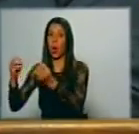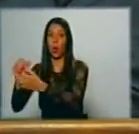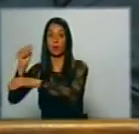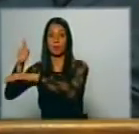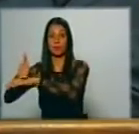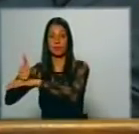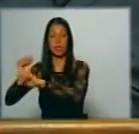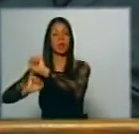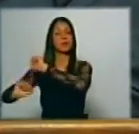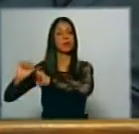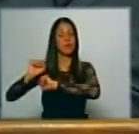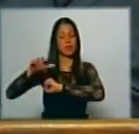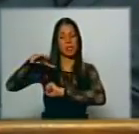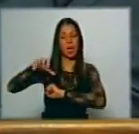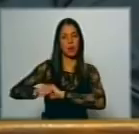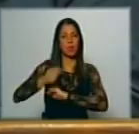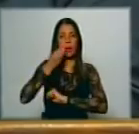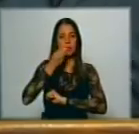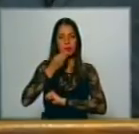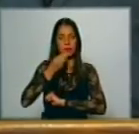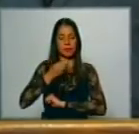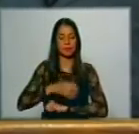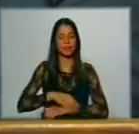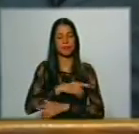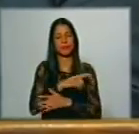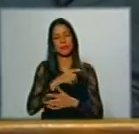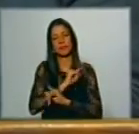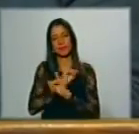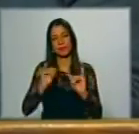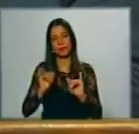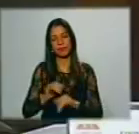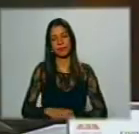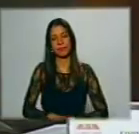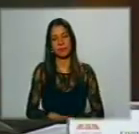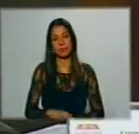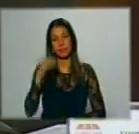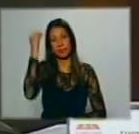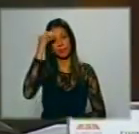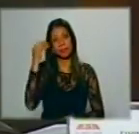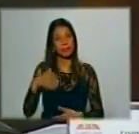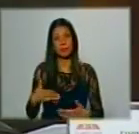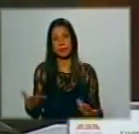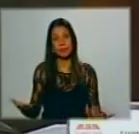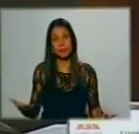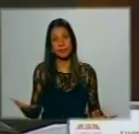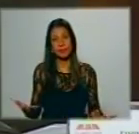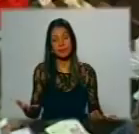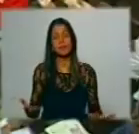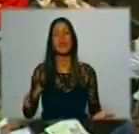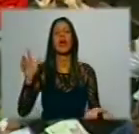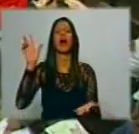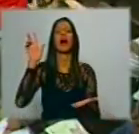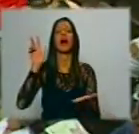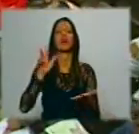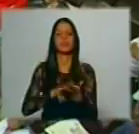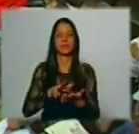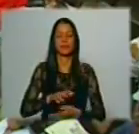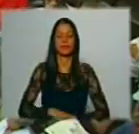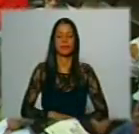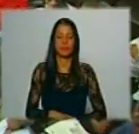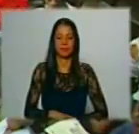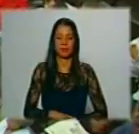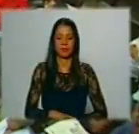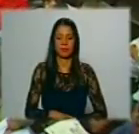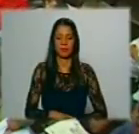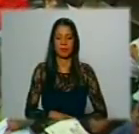para la Defensa de los Derechos Socioeconómicos. Es todo. En consideración, aprobado.